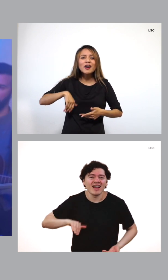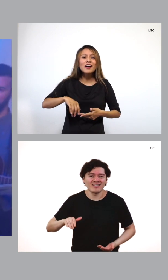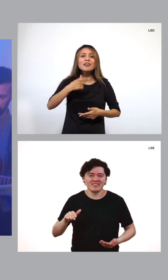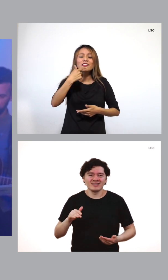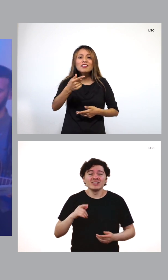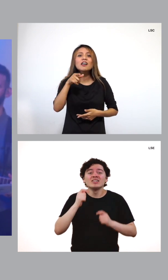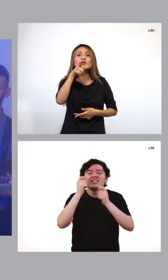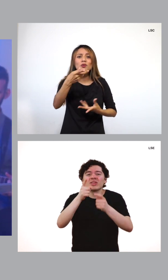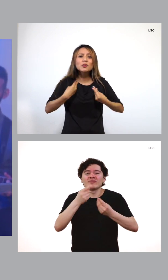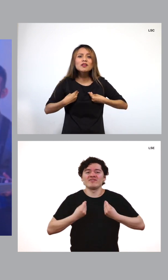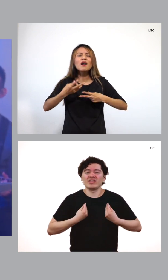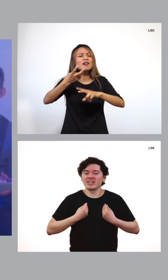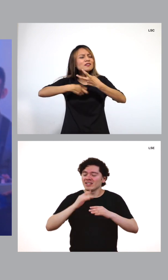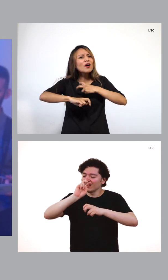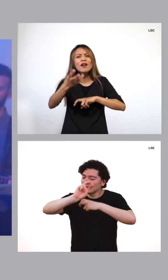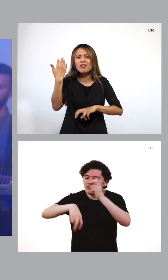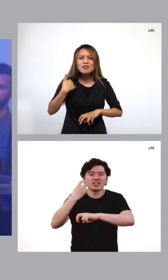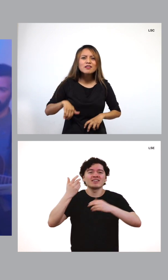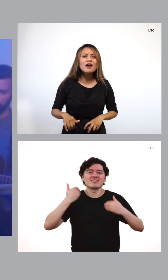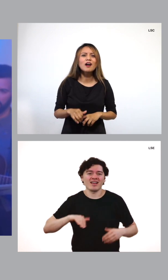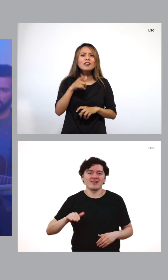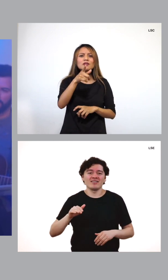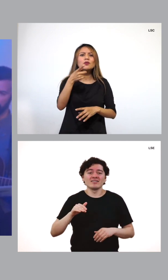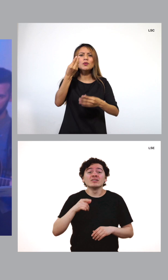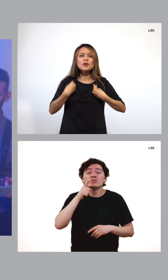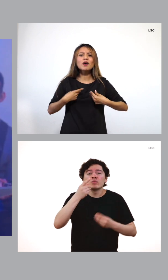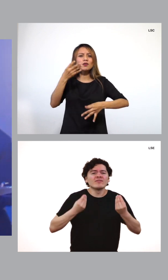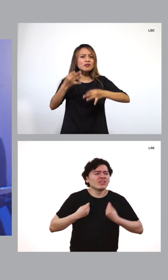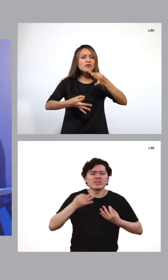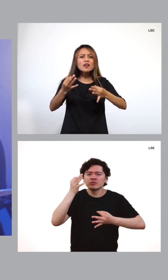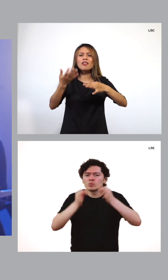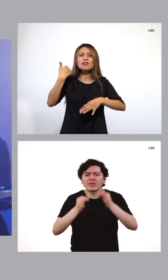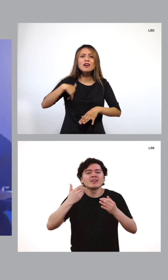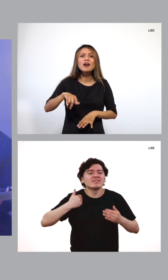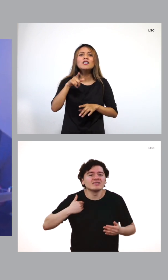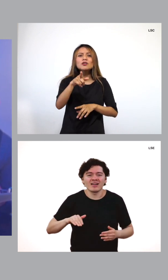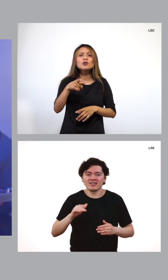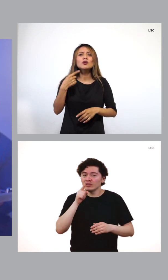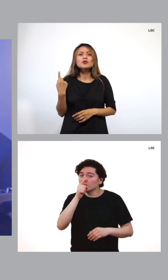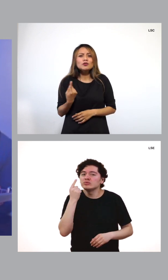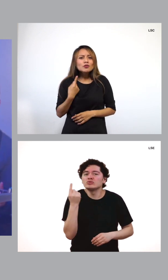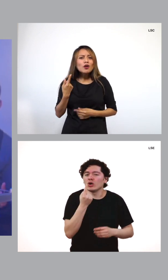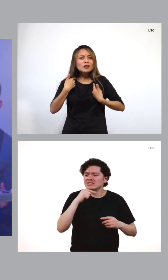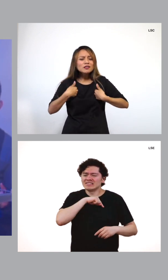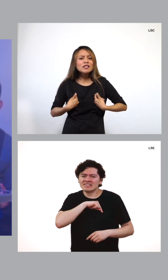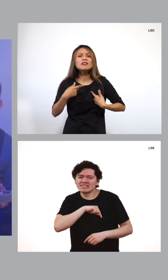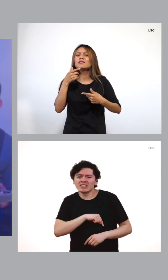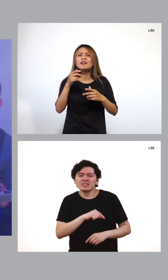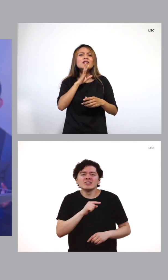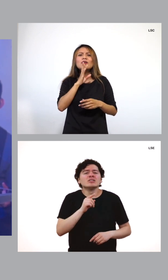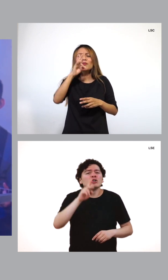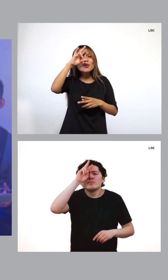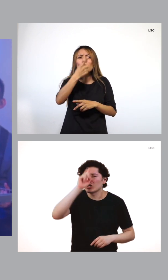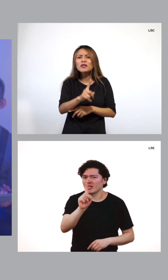restaurado. Como yo cargué con estas cargas, tú hoy eres justificado. Como yo pasé esa soledad, hoy estoy contigo y te acompaño.